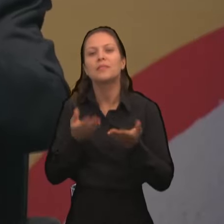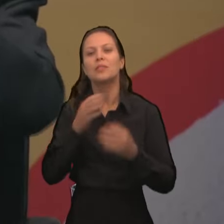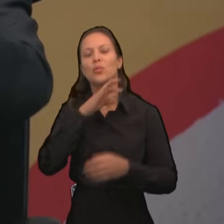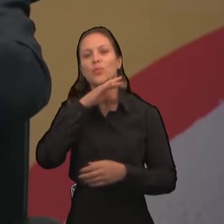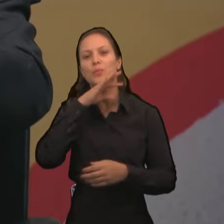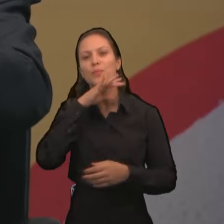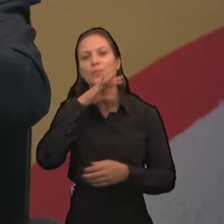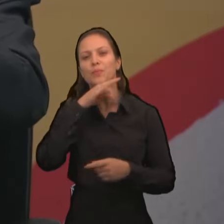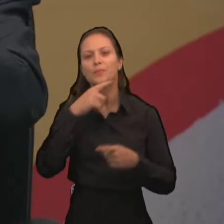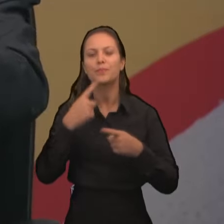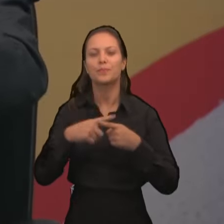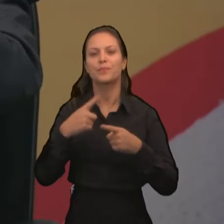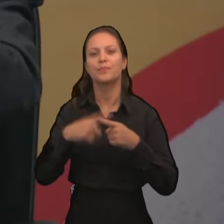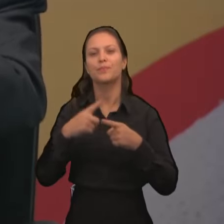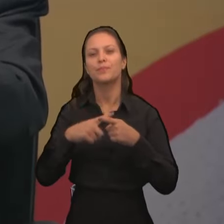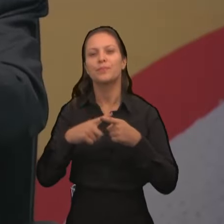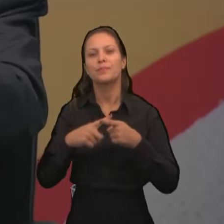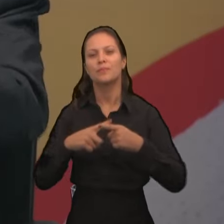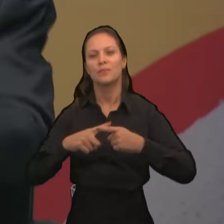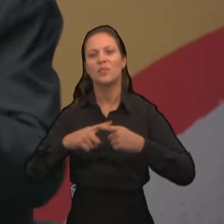no son buenos,